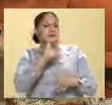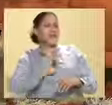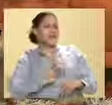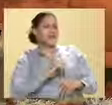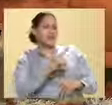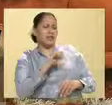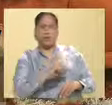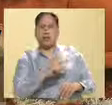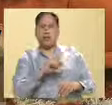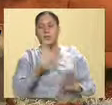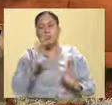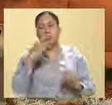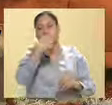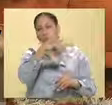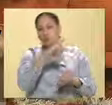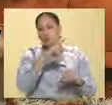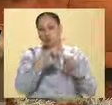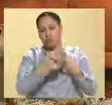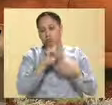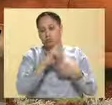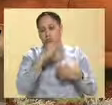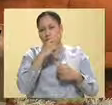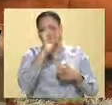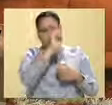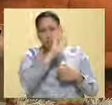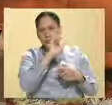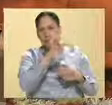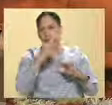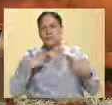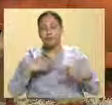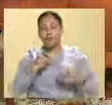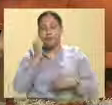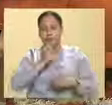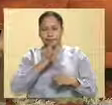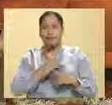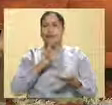objetivos y determinar qué es lo que socialmente es más importante. Claro. Gracias, Irene. Pues gracias a ustedes.